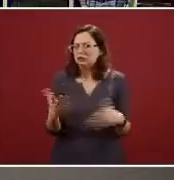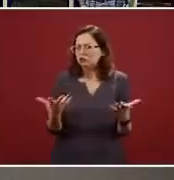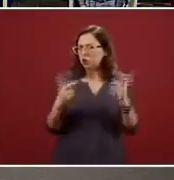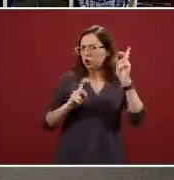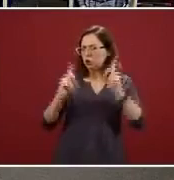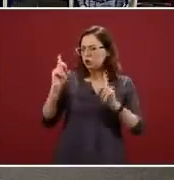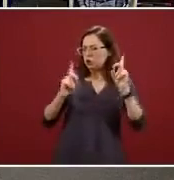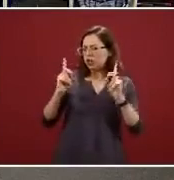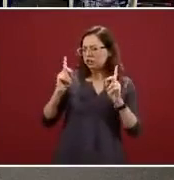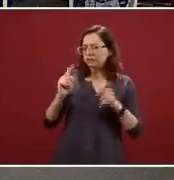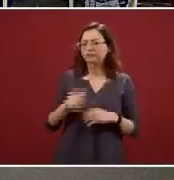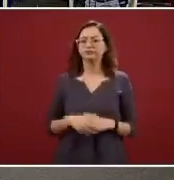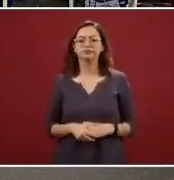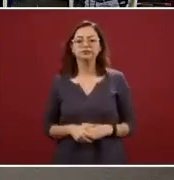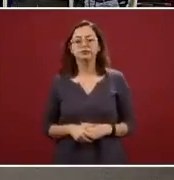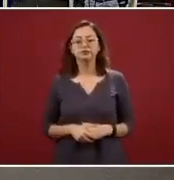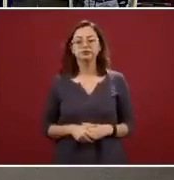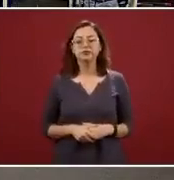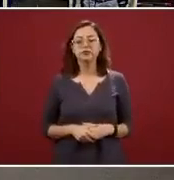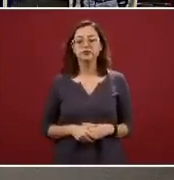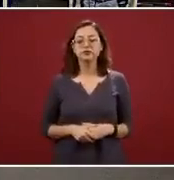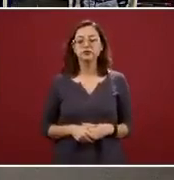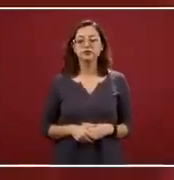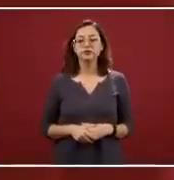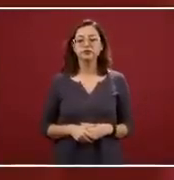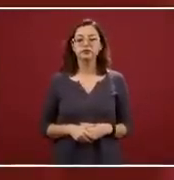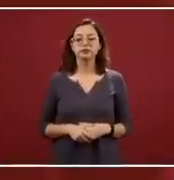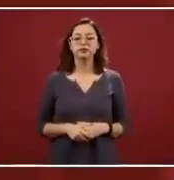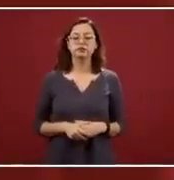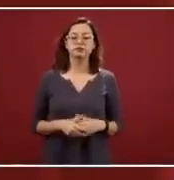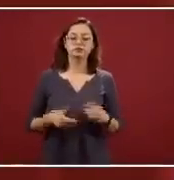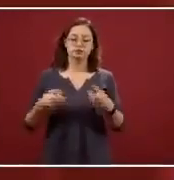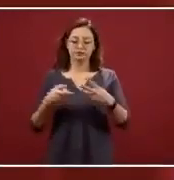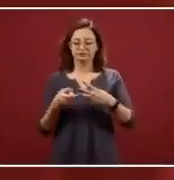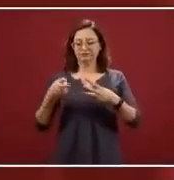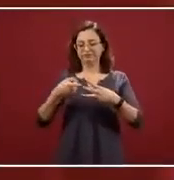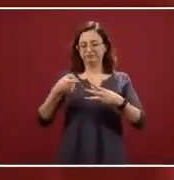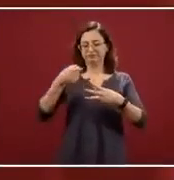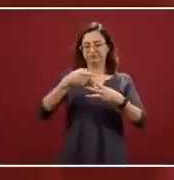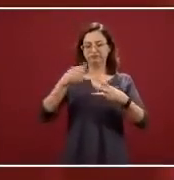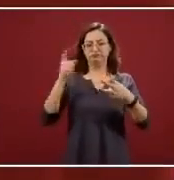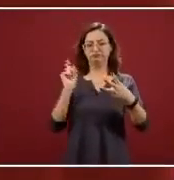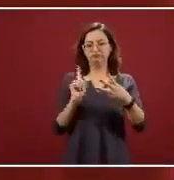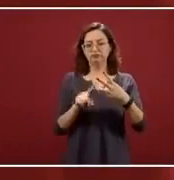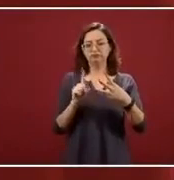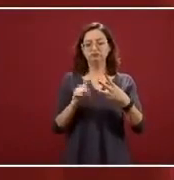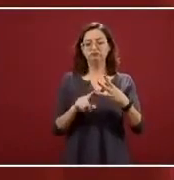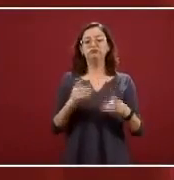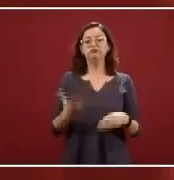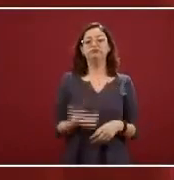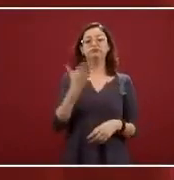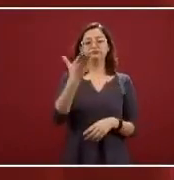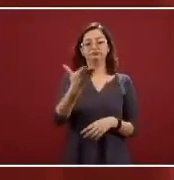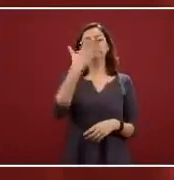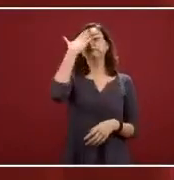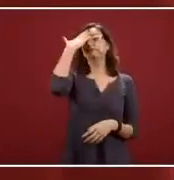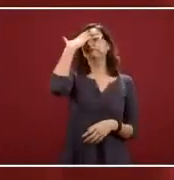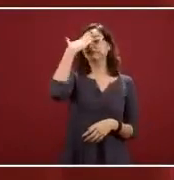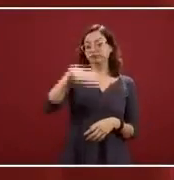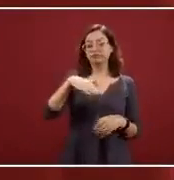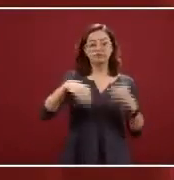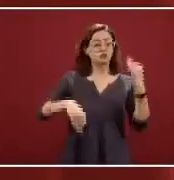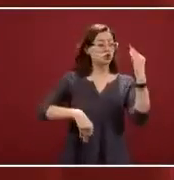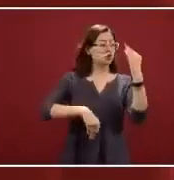correcto. Empezamos de atrás para adelante sin problema. Como ustedes saben, se han planteado y puesto sobre la mesa toda una serie